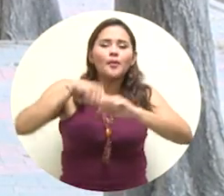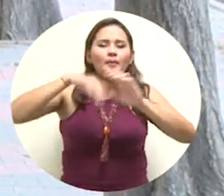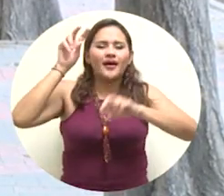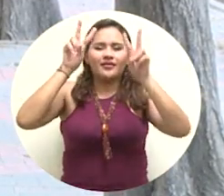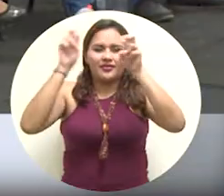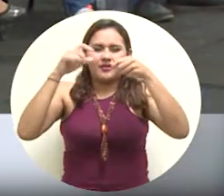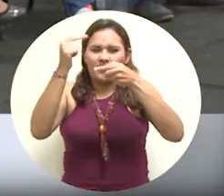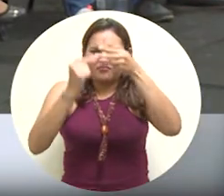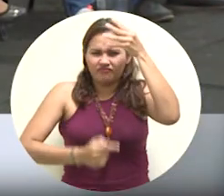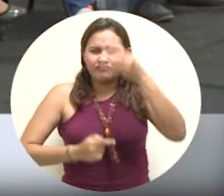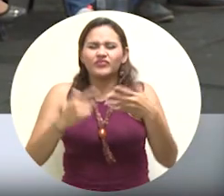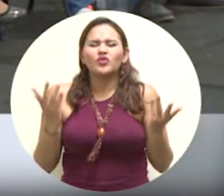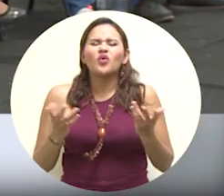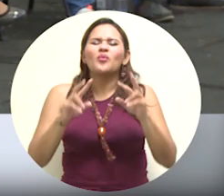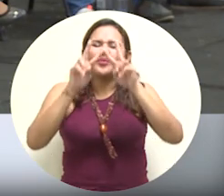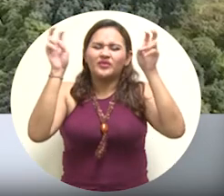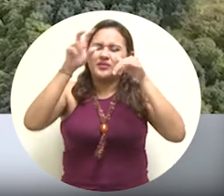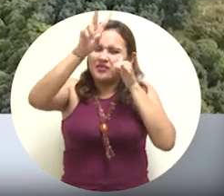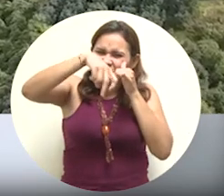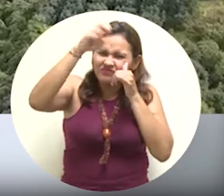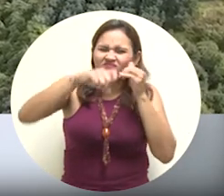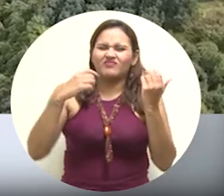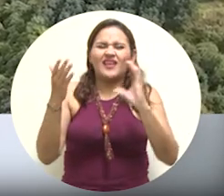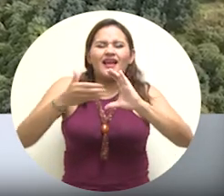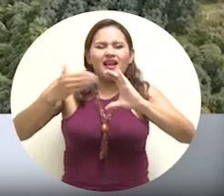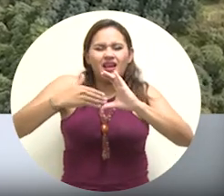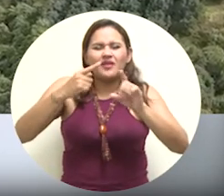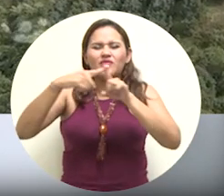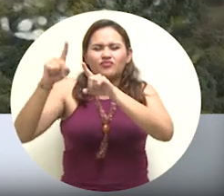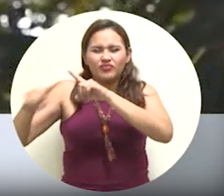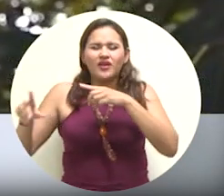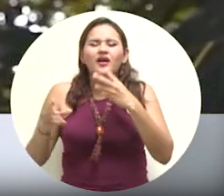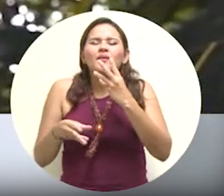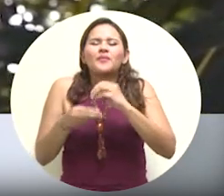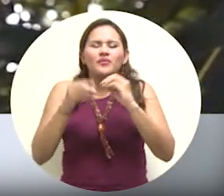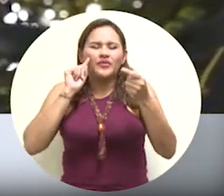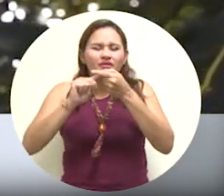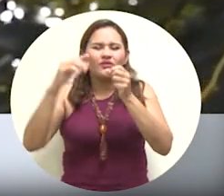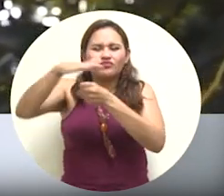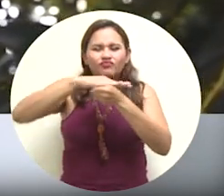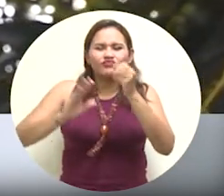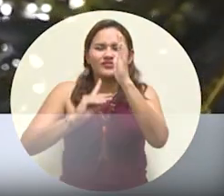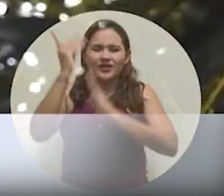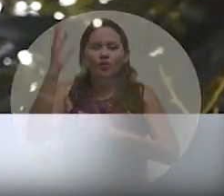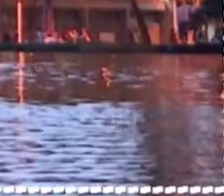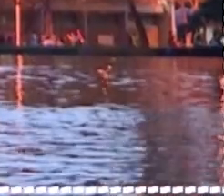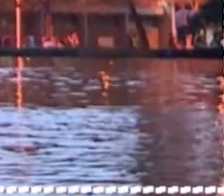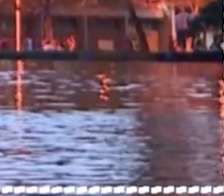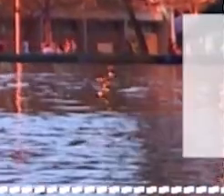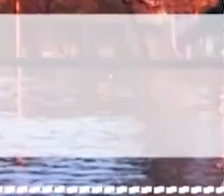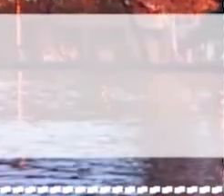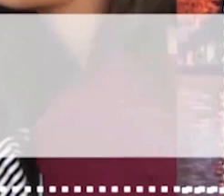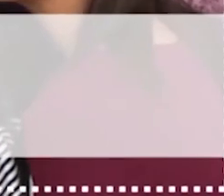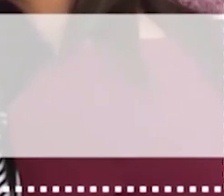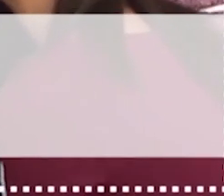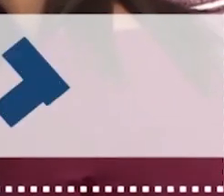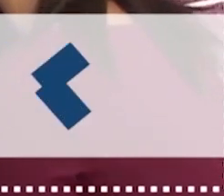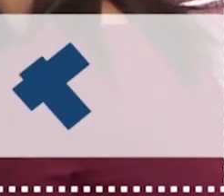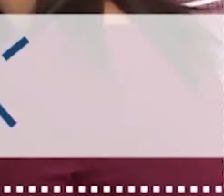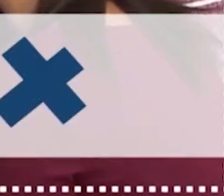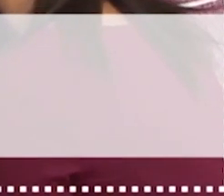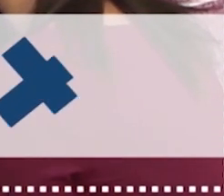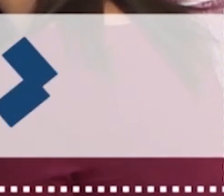ejes temáticos: agricultura de precisión, variabilidad climática, desarrollo rural y seguridad alimentaria. Por una universidad